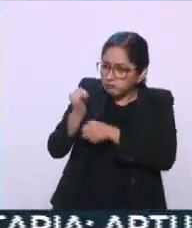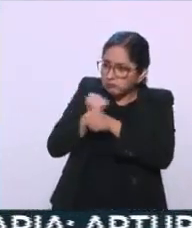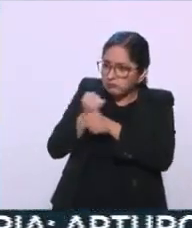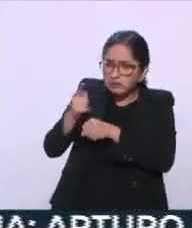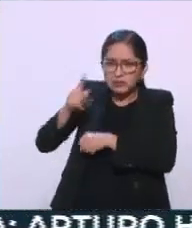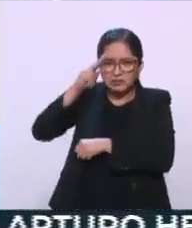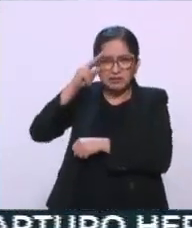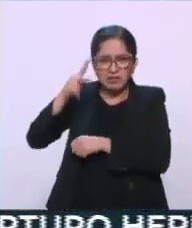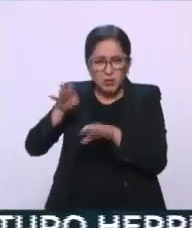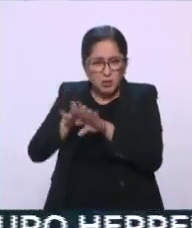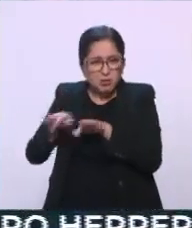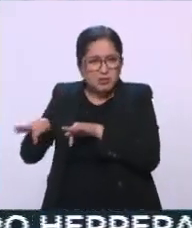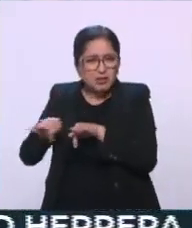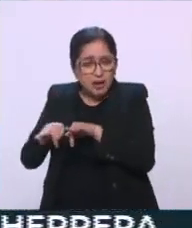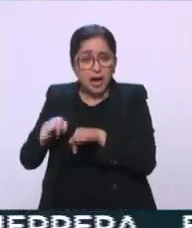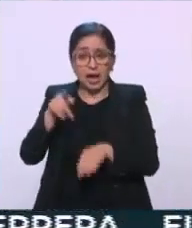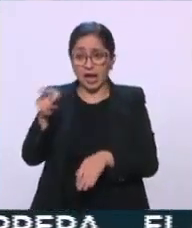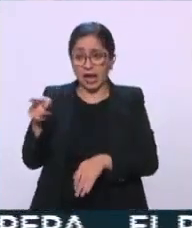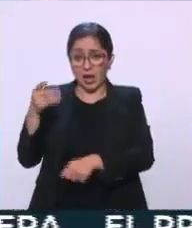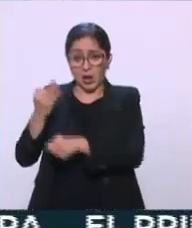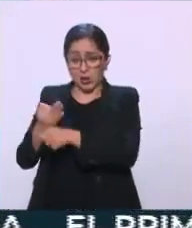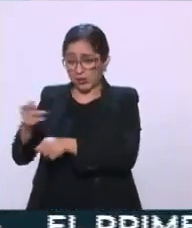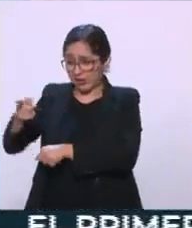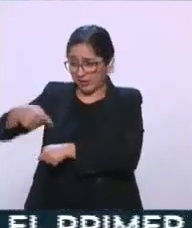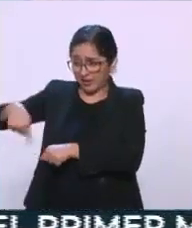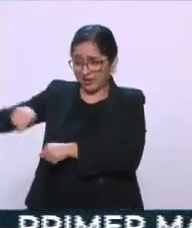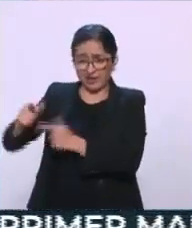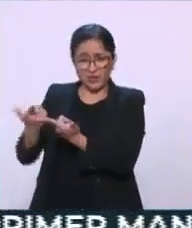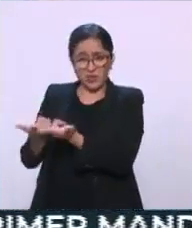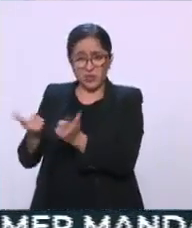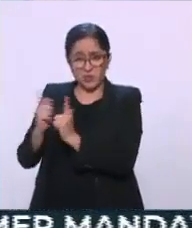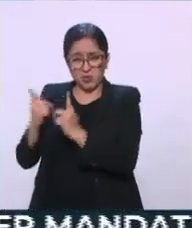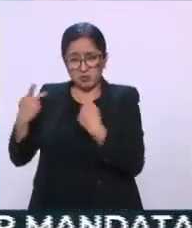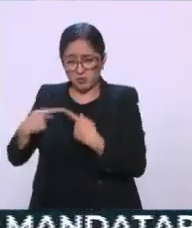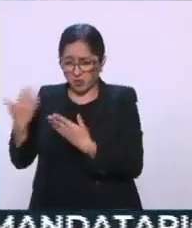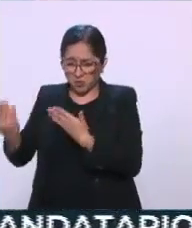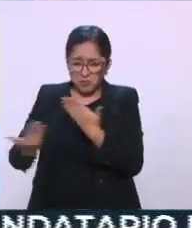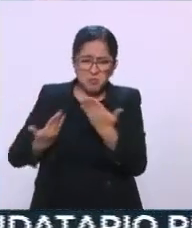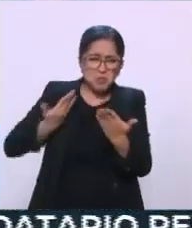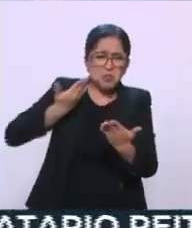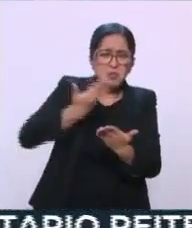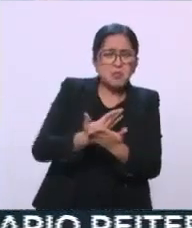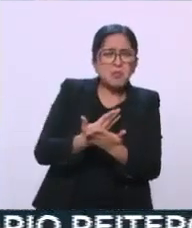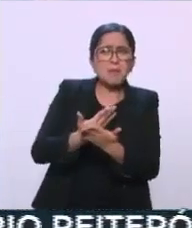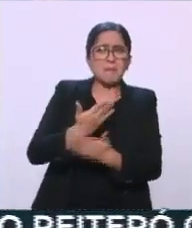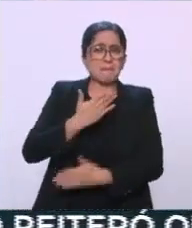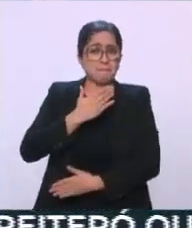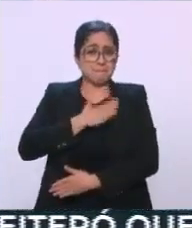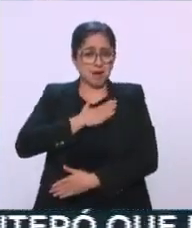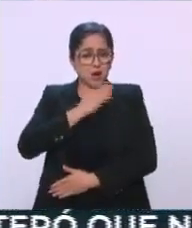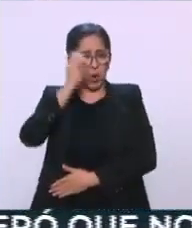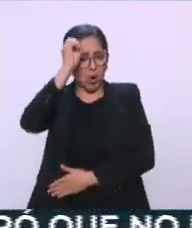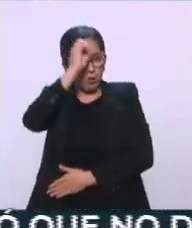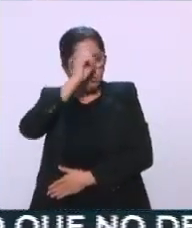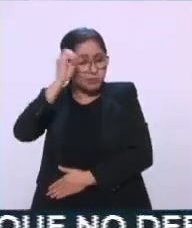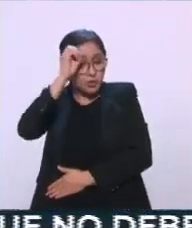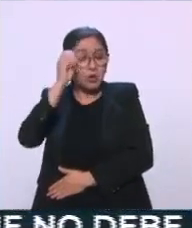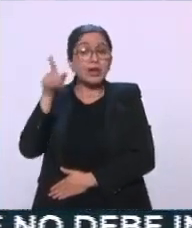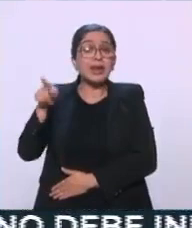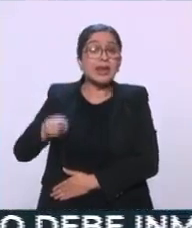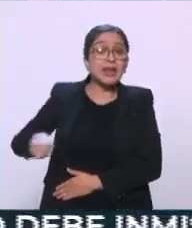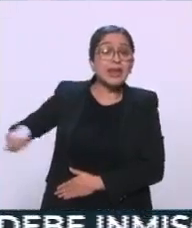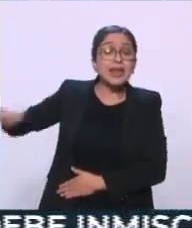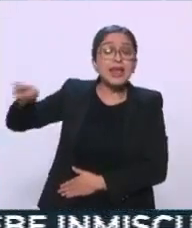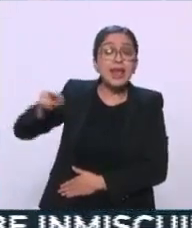Así que este plan que presentaron ellos, creo yo que lo que expresa es lo que ellos